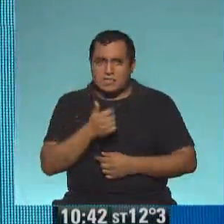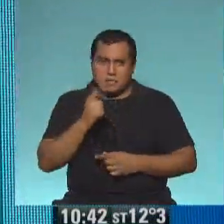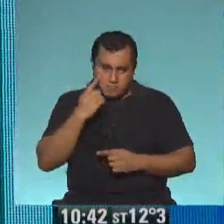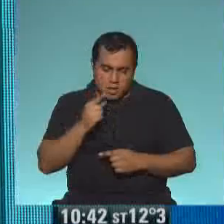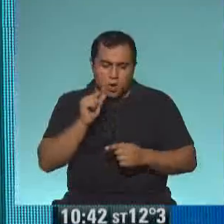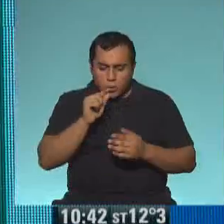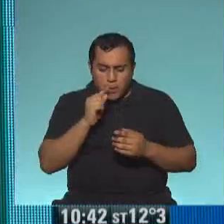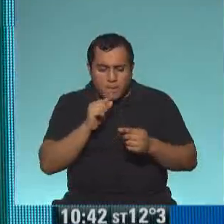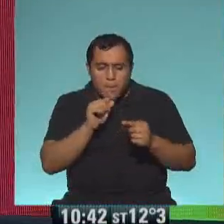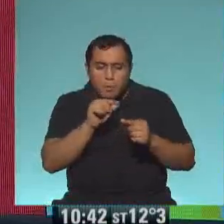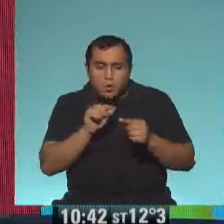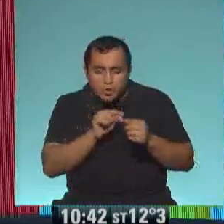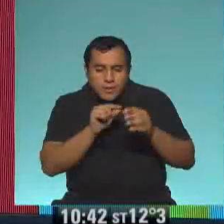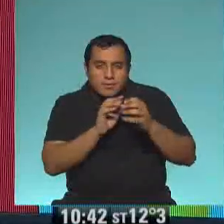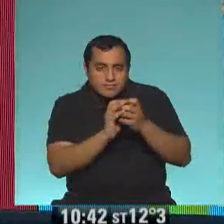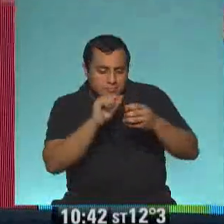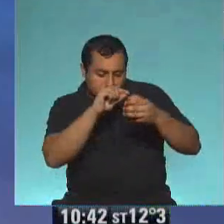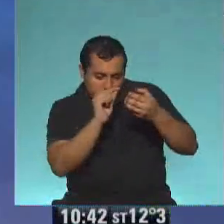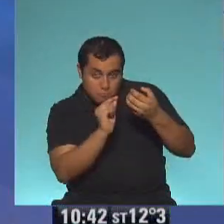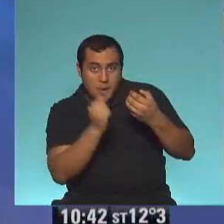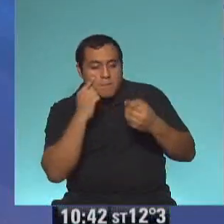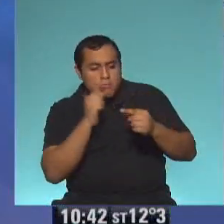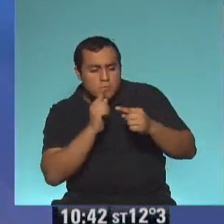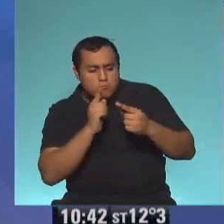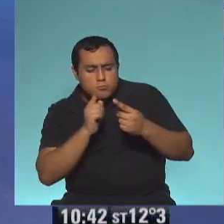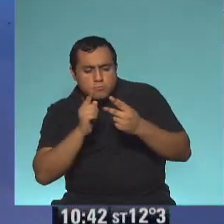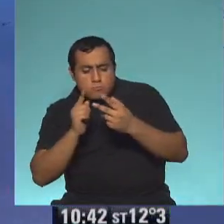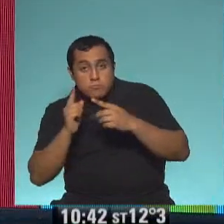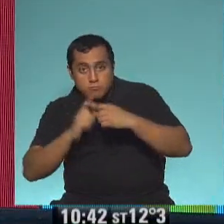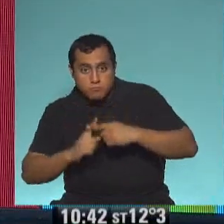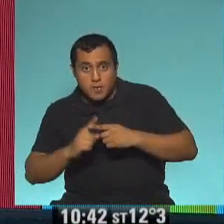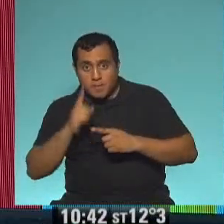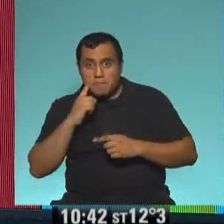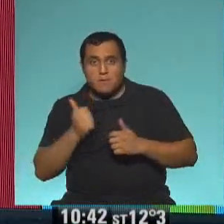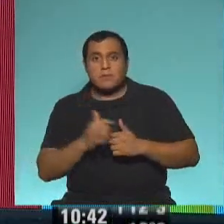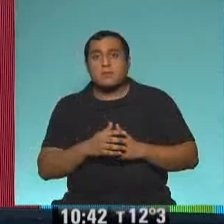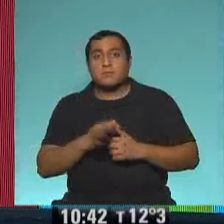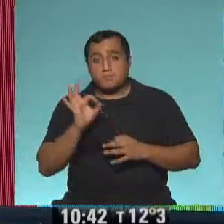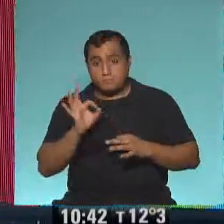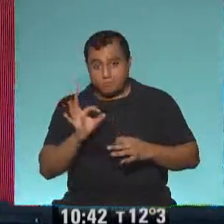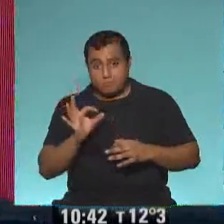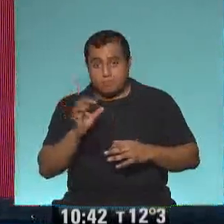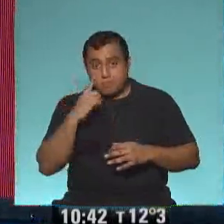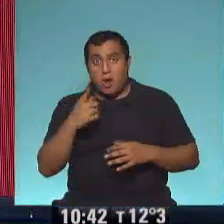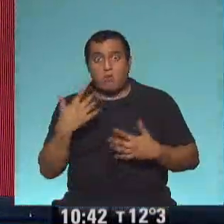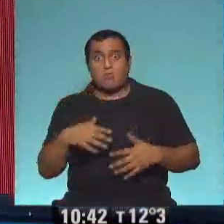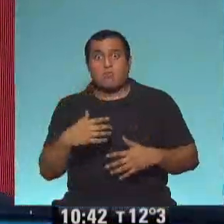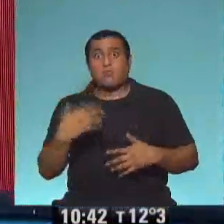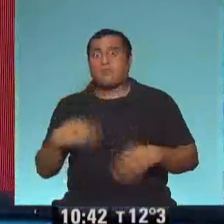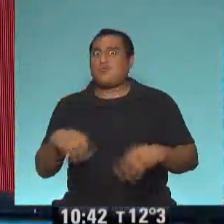los puntitos. Acá le podemos pedir ayuda a todos. Perfecto. Exacto. Muy perfecto. Bien. Chan, chan, chan. ¿Estamos listos? Mira.